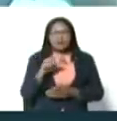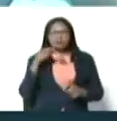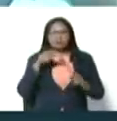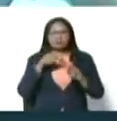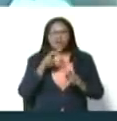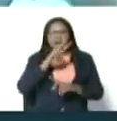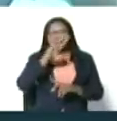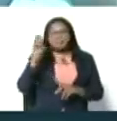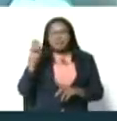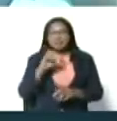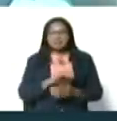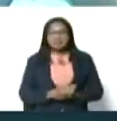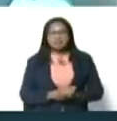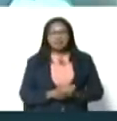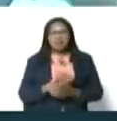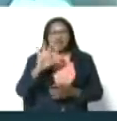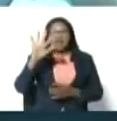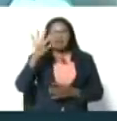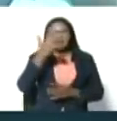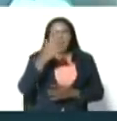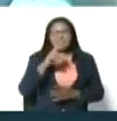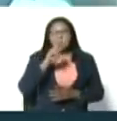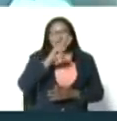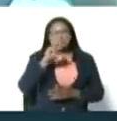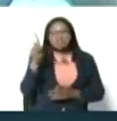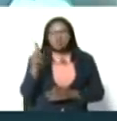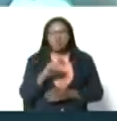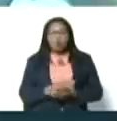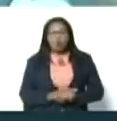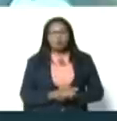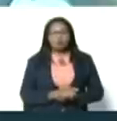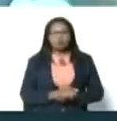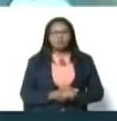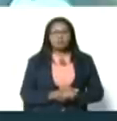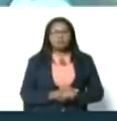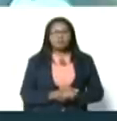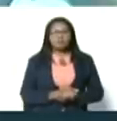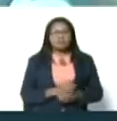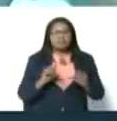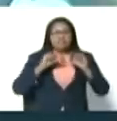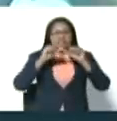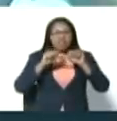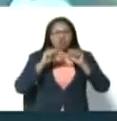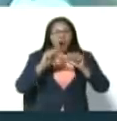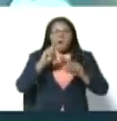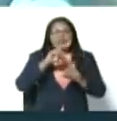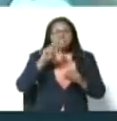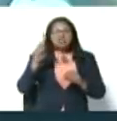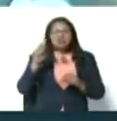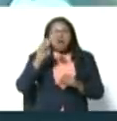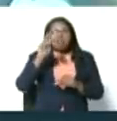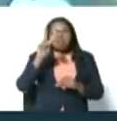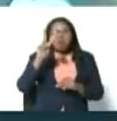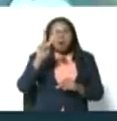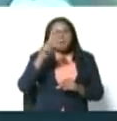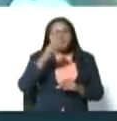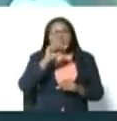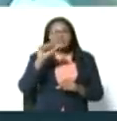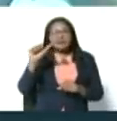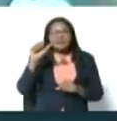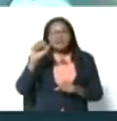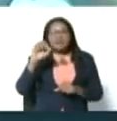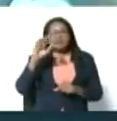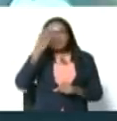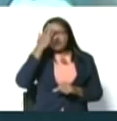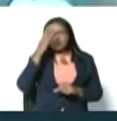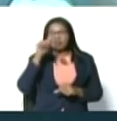a 20. La quinta subimos a 21. Se mantuvo en 21 casos las dos primeras semanas de febrero.